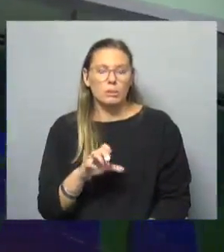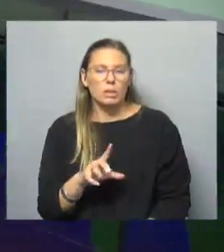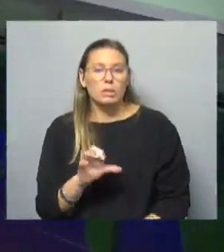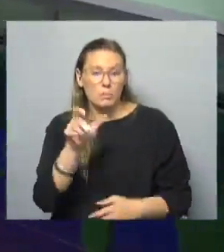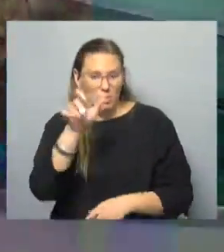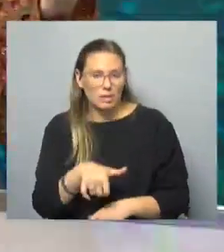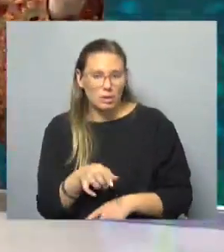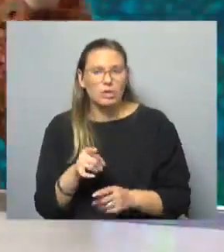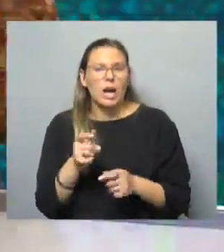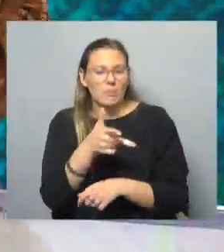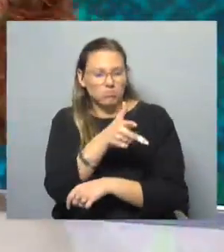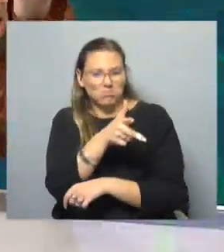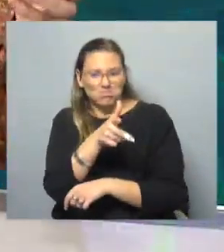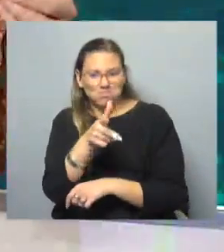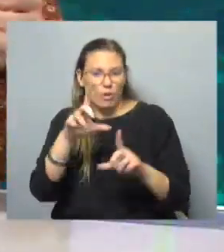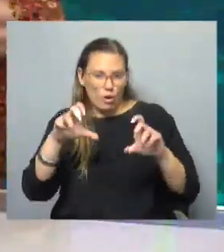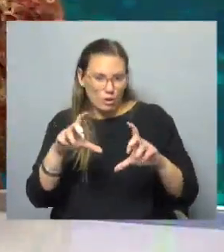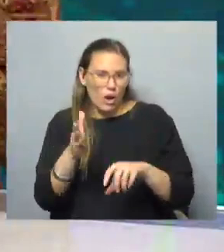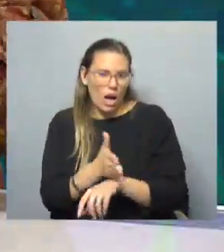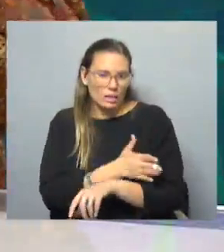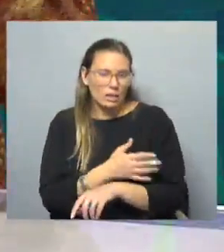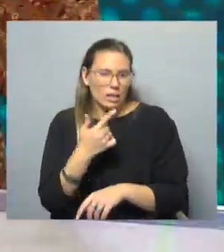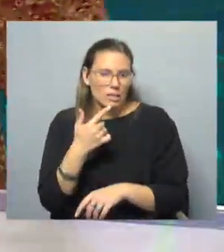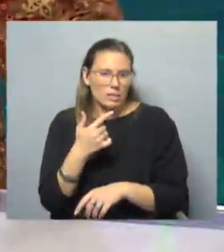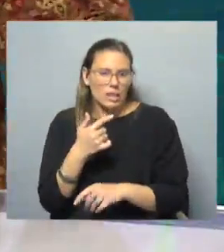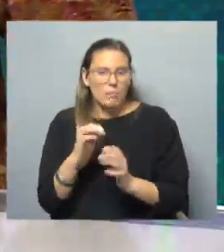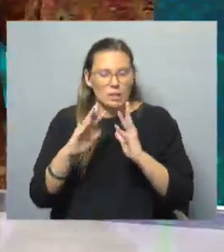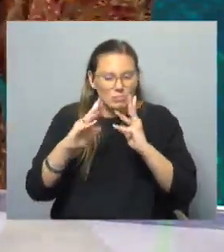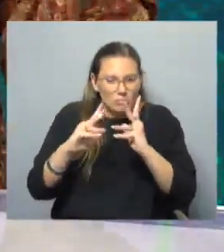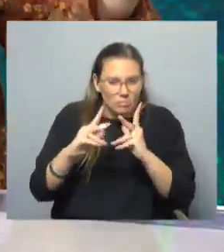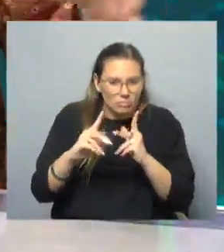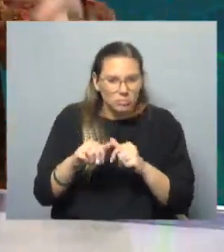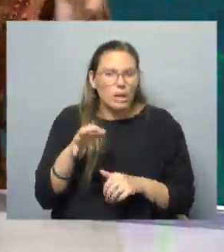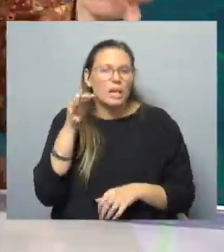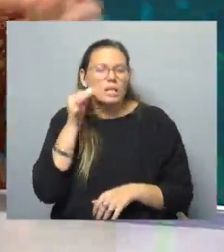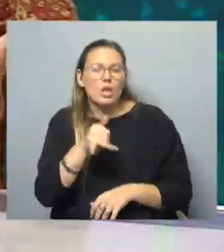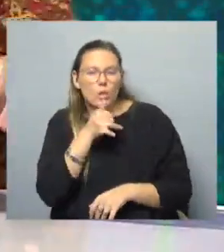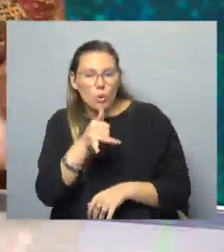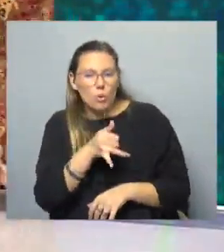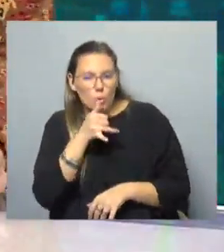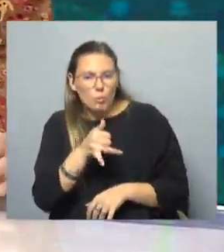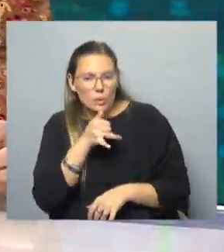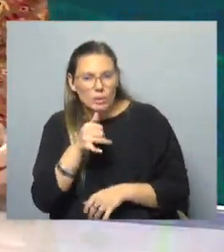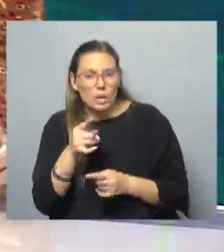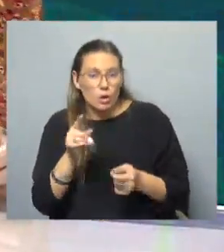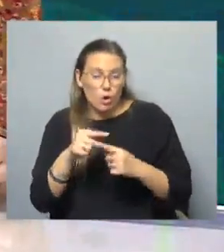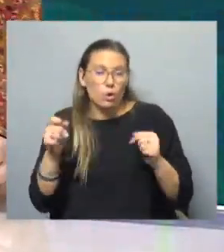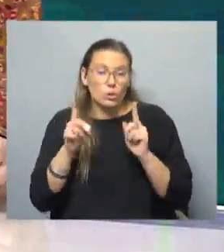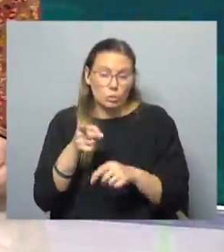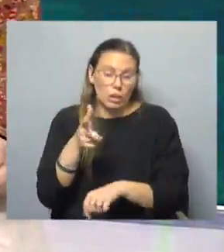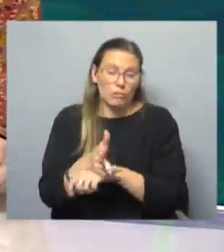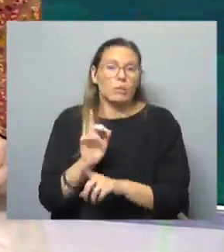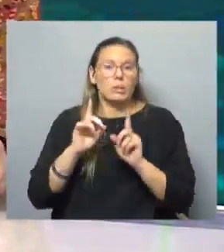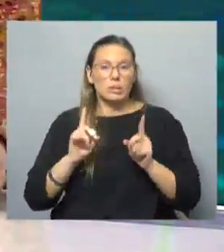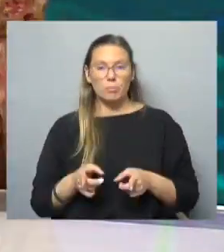hizo todo ese registro que vos, digamos, vas armando en este documental con registros que hacen ustedes también.